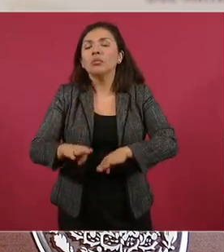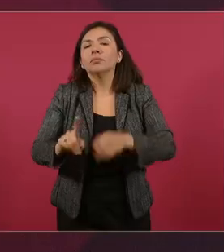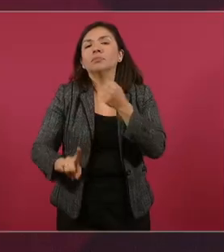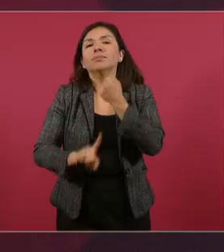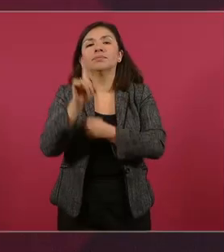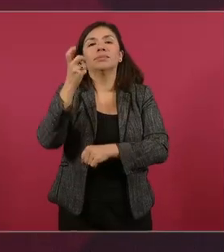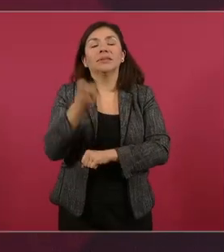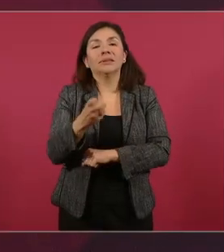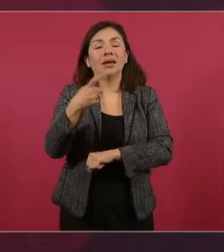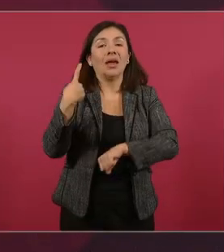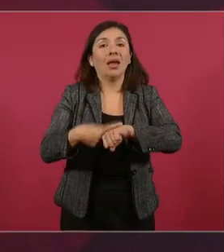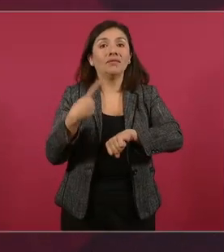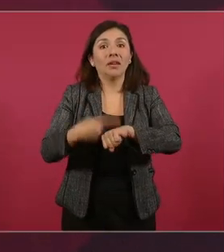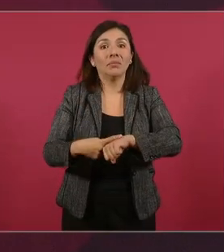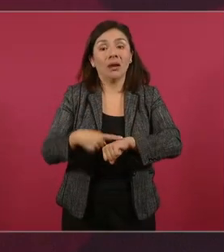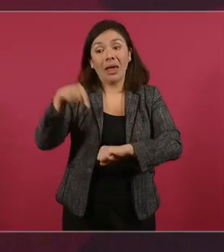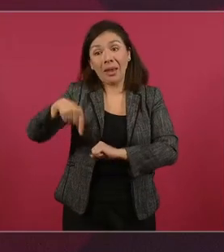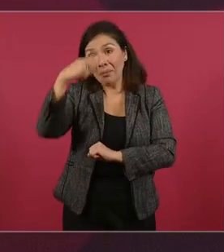en México,